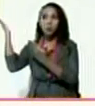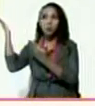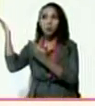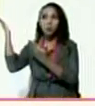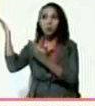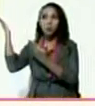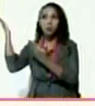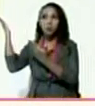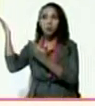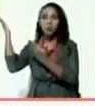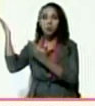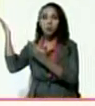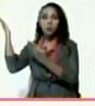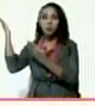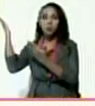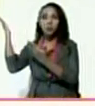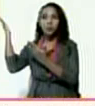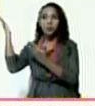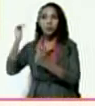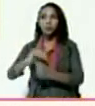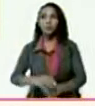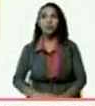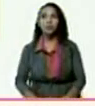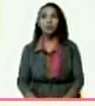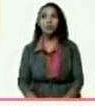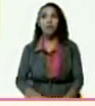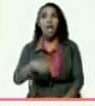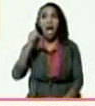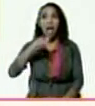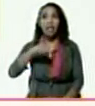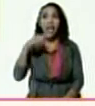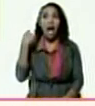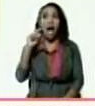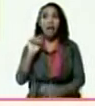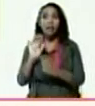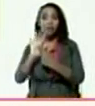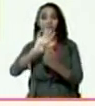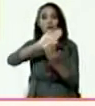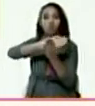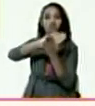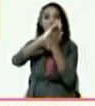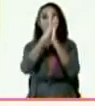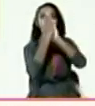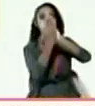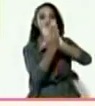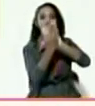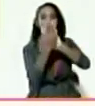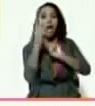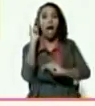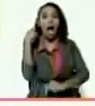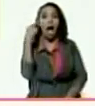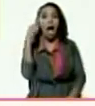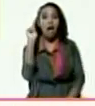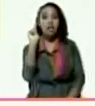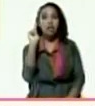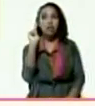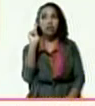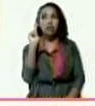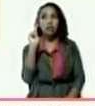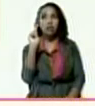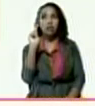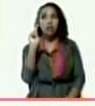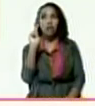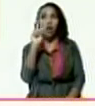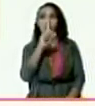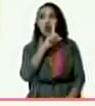¿Eh? Estas portadas sí son bonitas. Y aquí está, en la parte posterior, está el